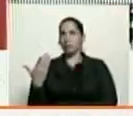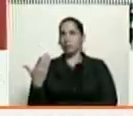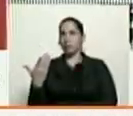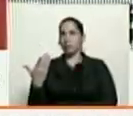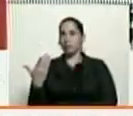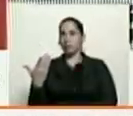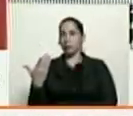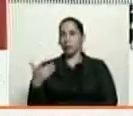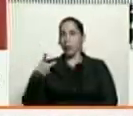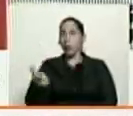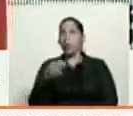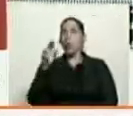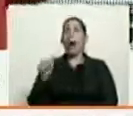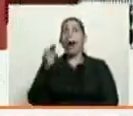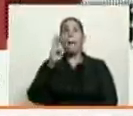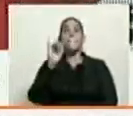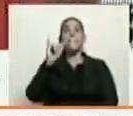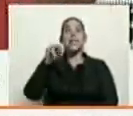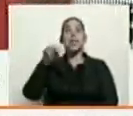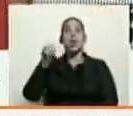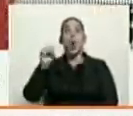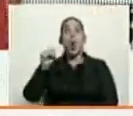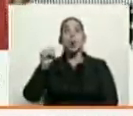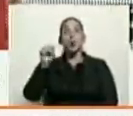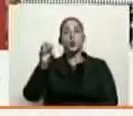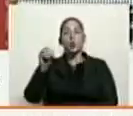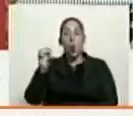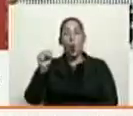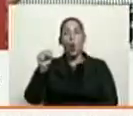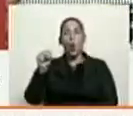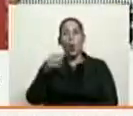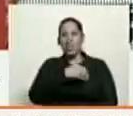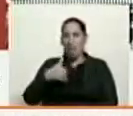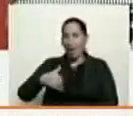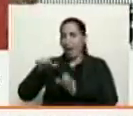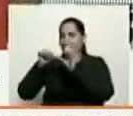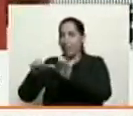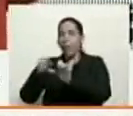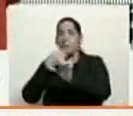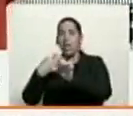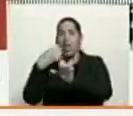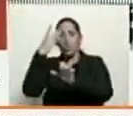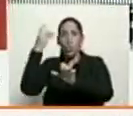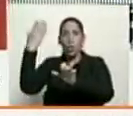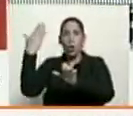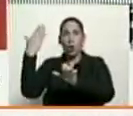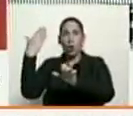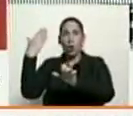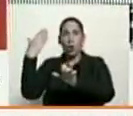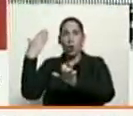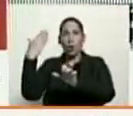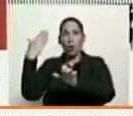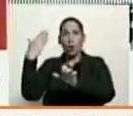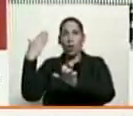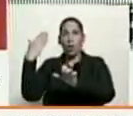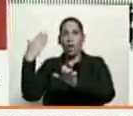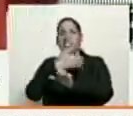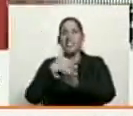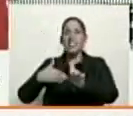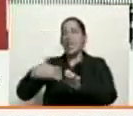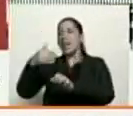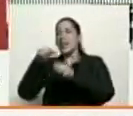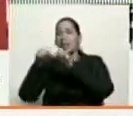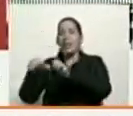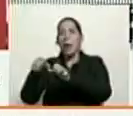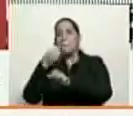Los guabinosos es otra cosa, lo que quieren quedar bien con Dios, mejor dicho, quieren quedar bien con Satanás y con el